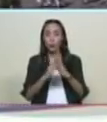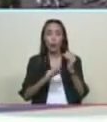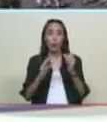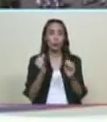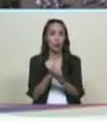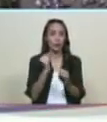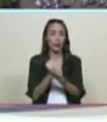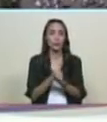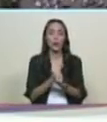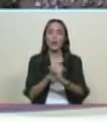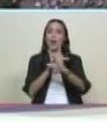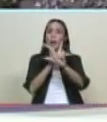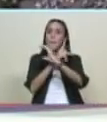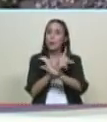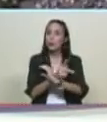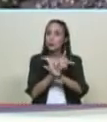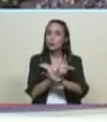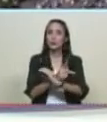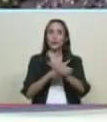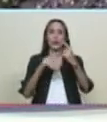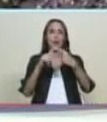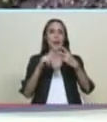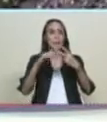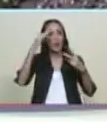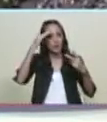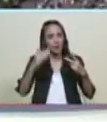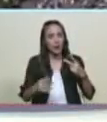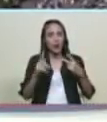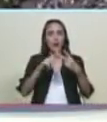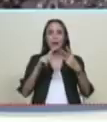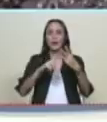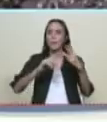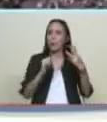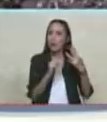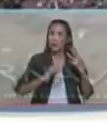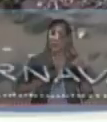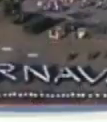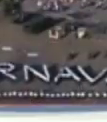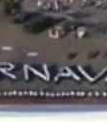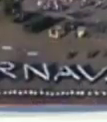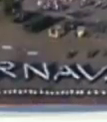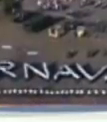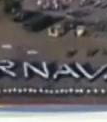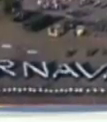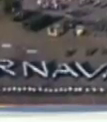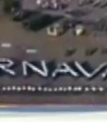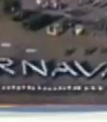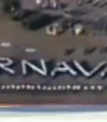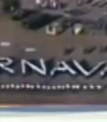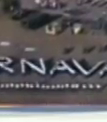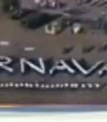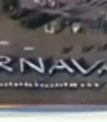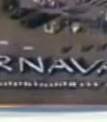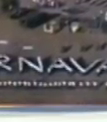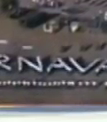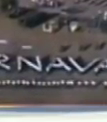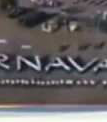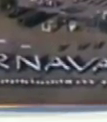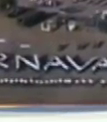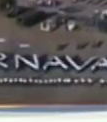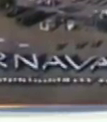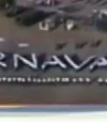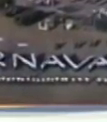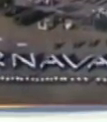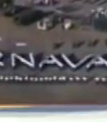protección civil funcionarios militares funcionarios en general alcaldesa compañera ministros que se despliegan